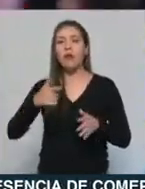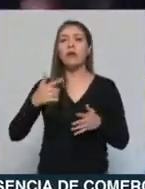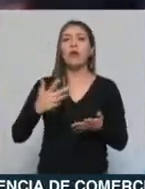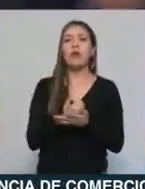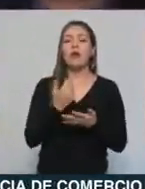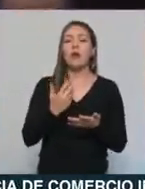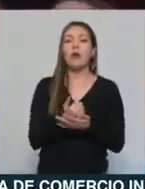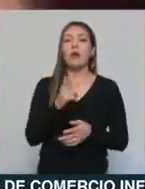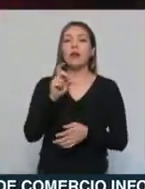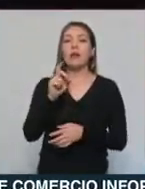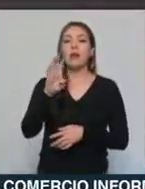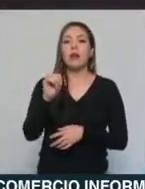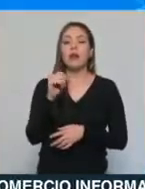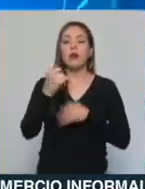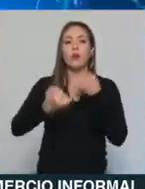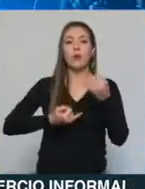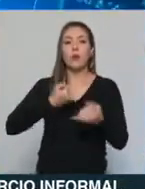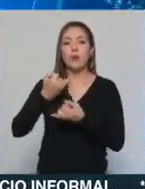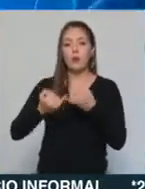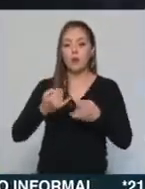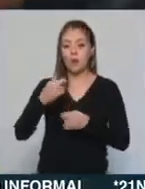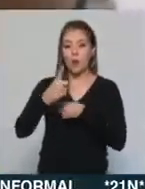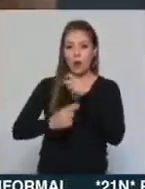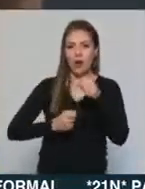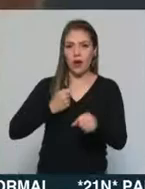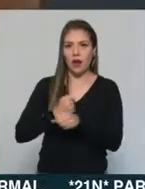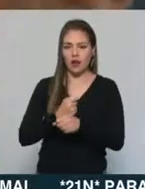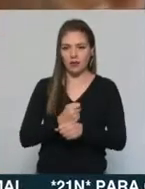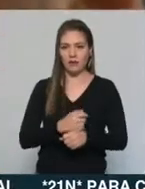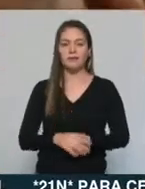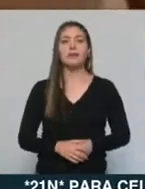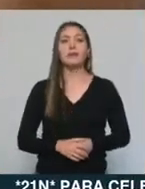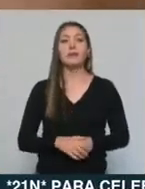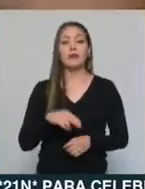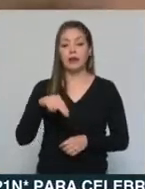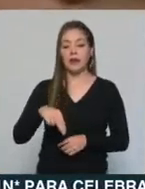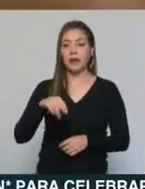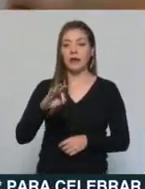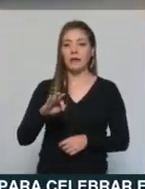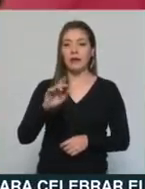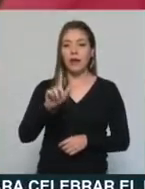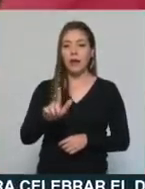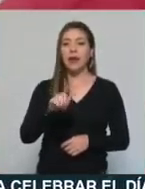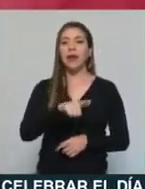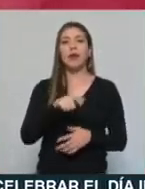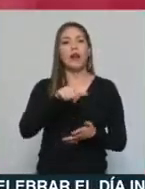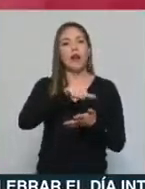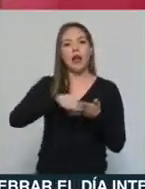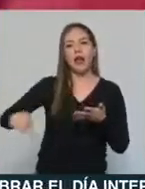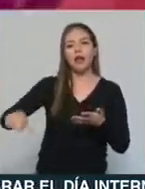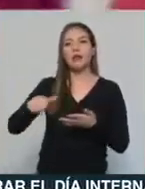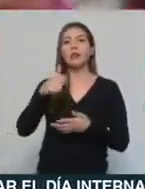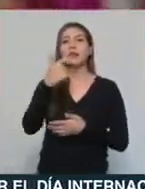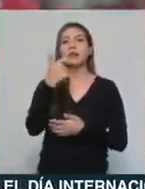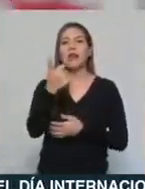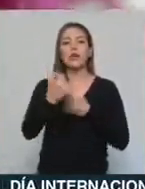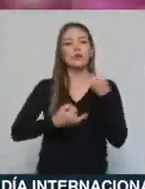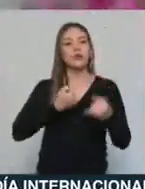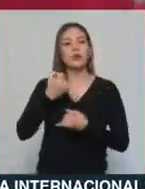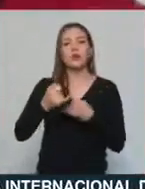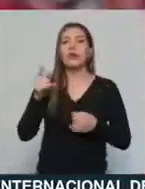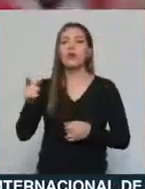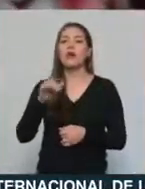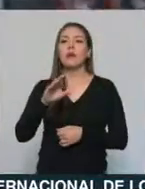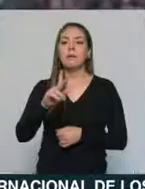39 partidos disputados en el año. La NFL suspendió con 6 partidos al jugador de los Cardenales de Arizona,